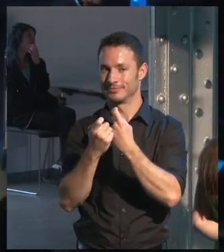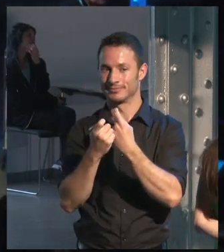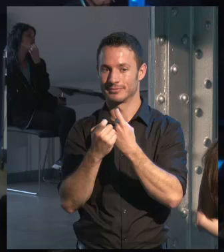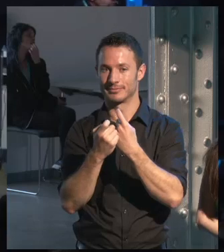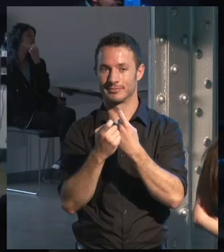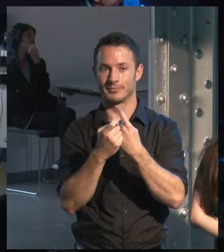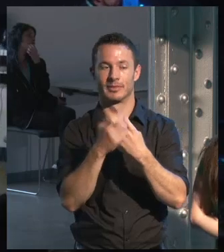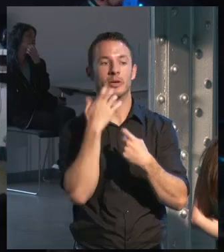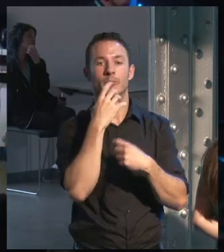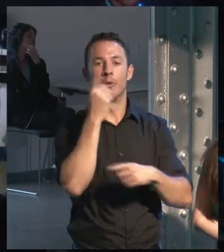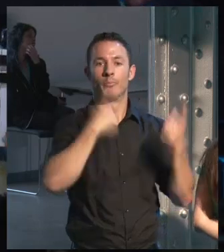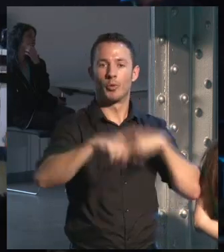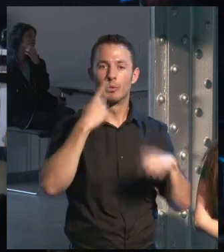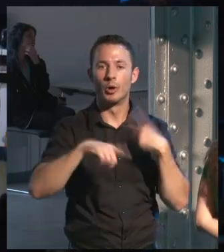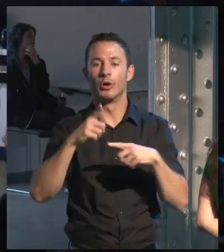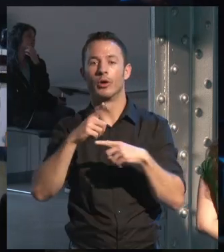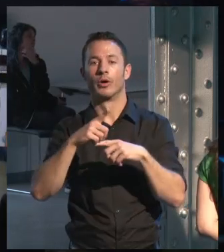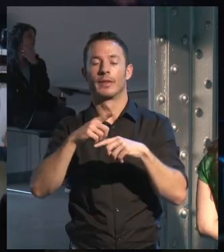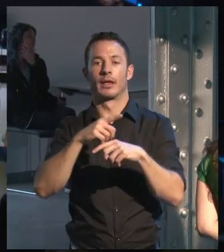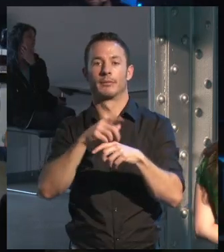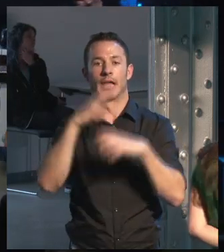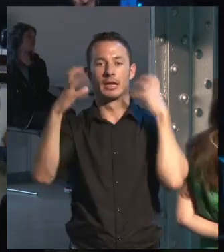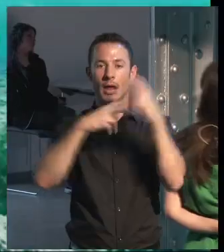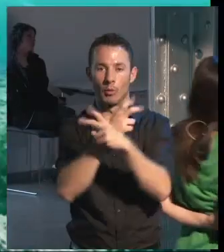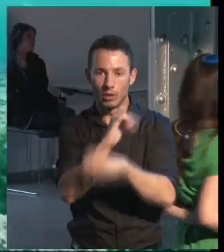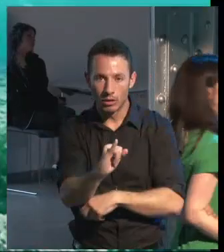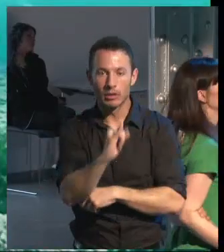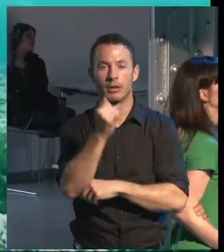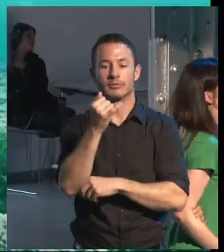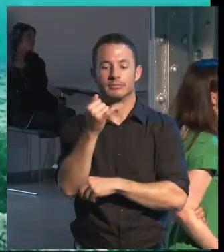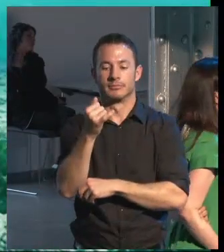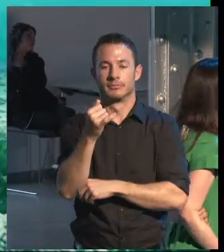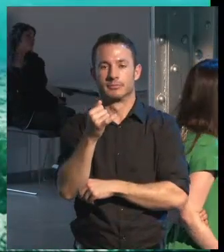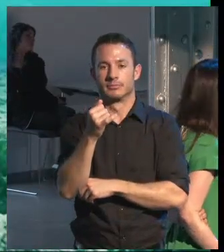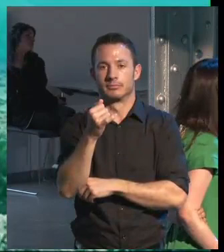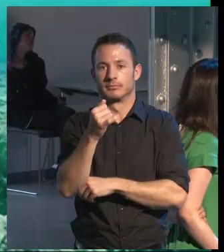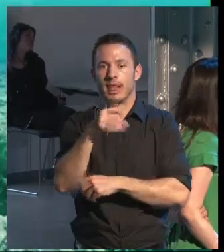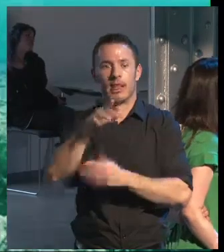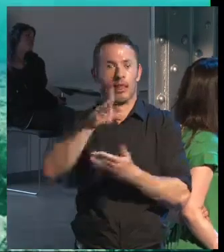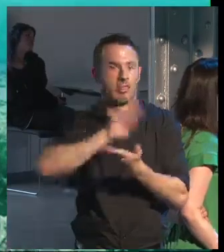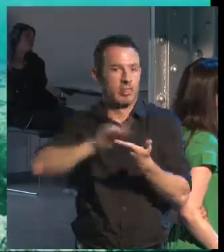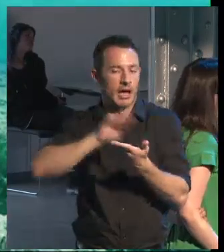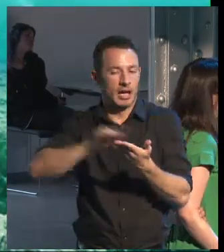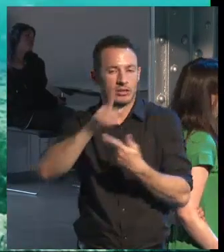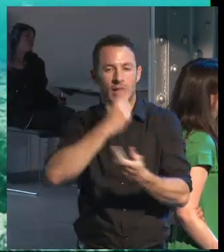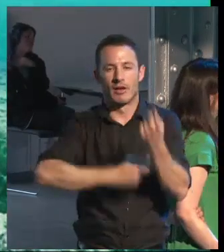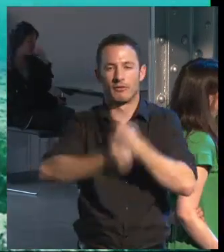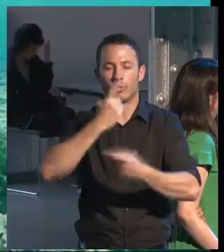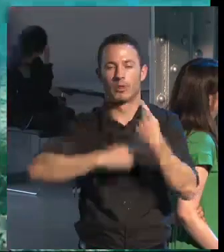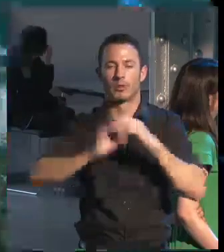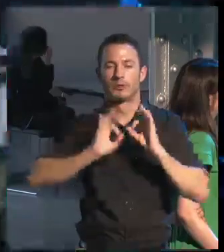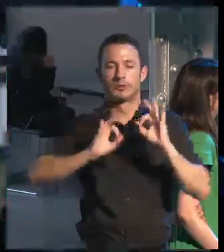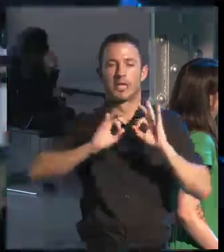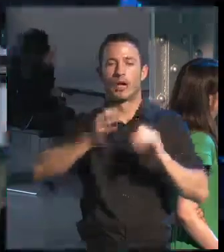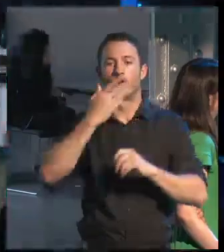información de que es un pulpo, que es un vertebrado, que no lo es, que la información de los datos de conocimiento que